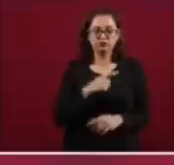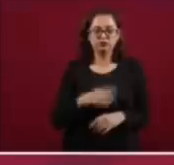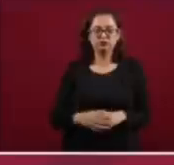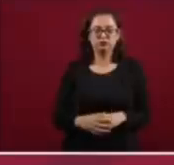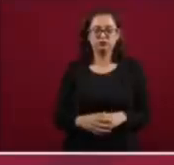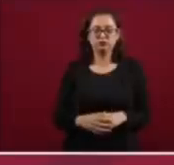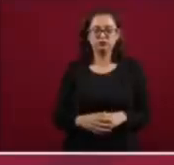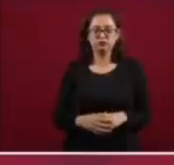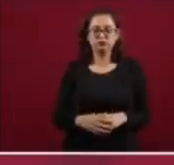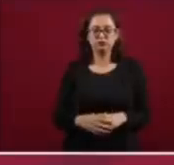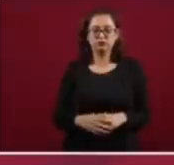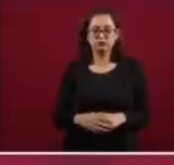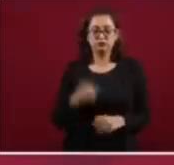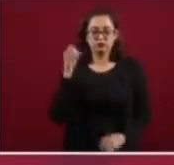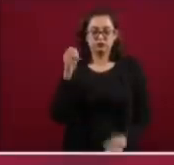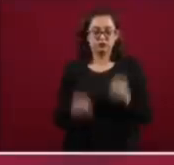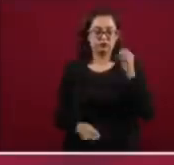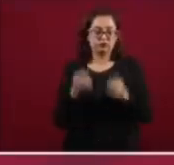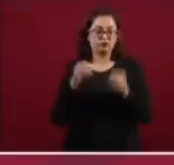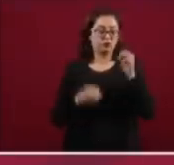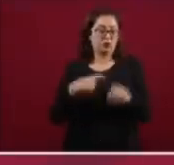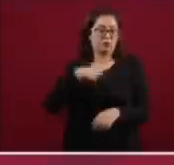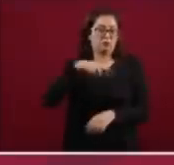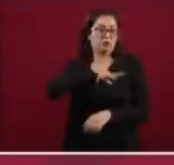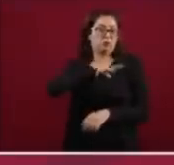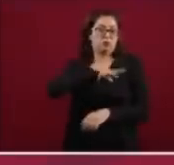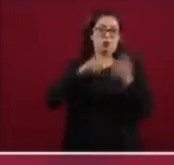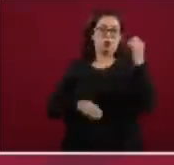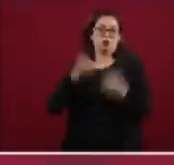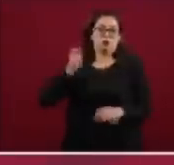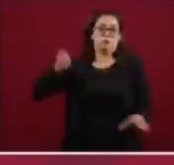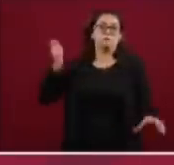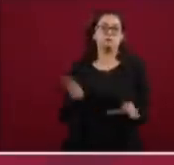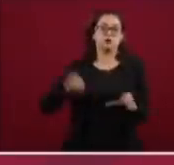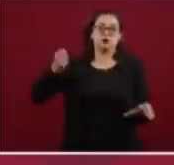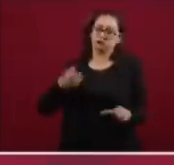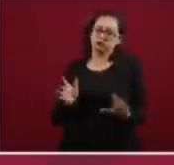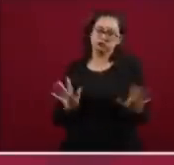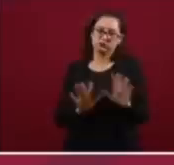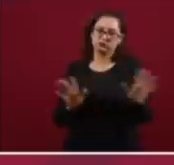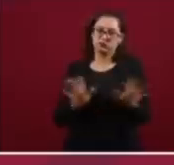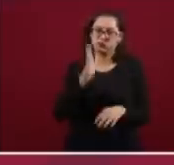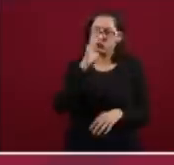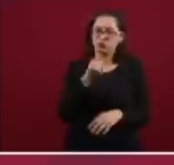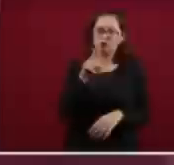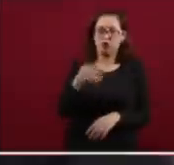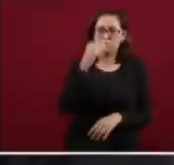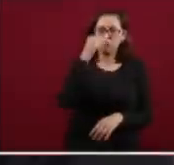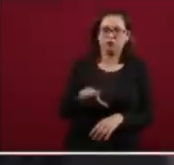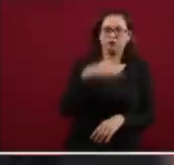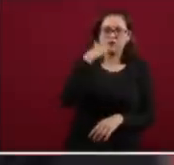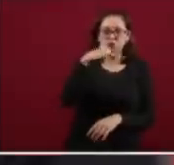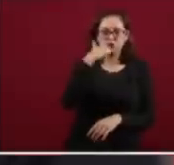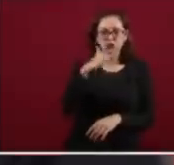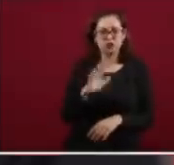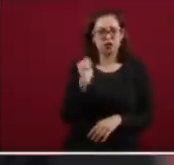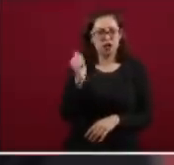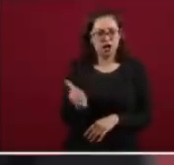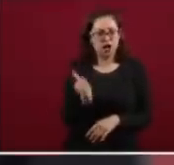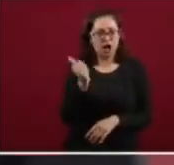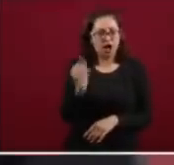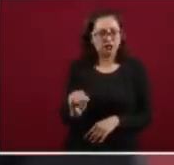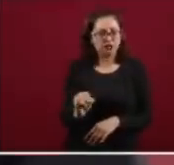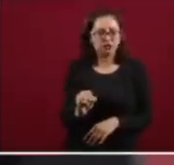utilizar juicios sumarios para desacreditar a personas que éste